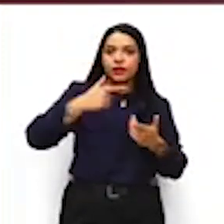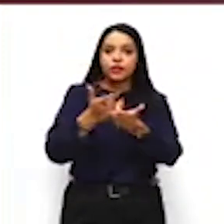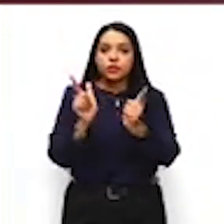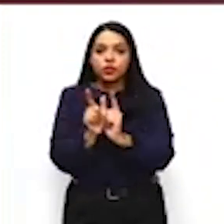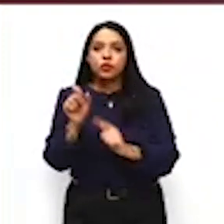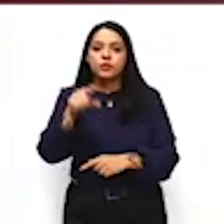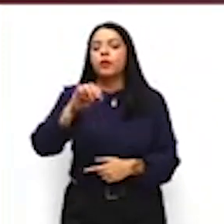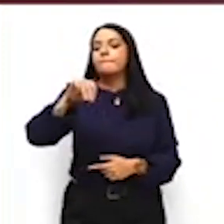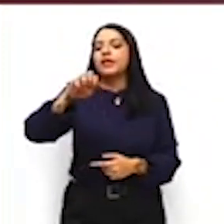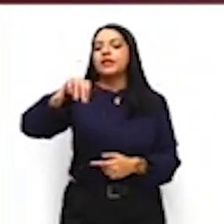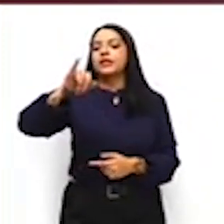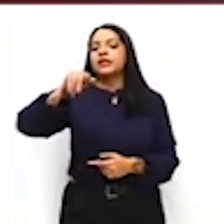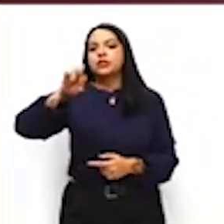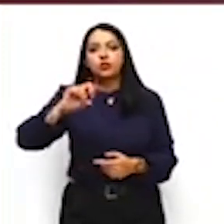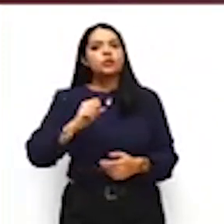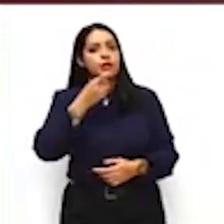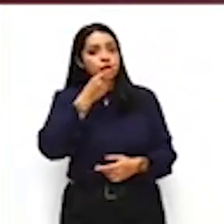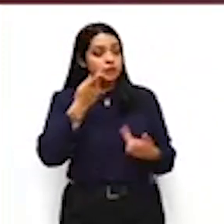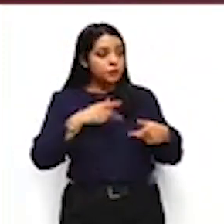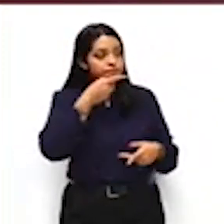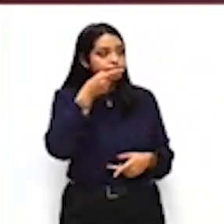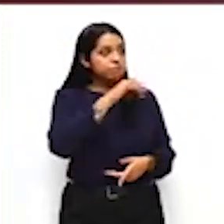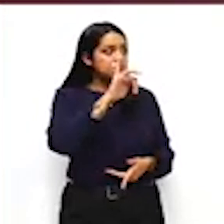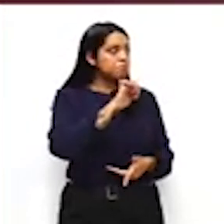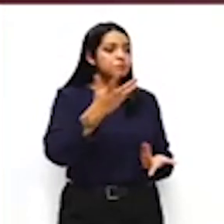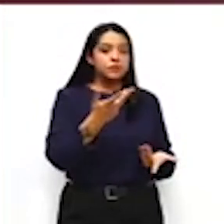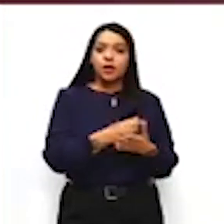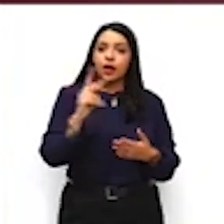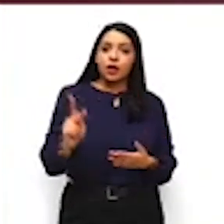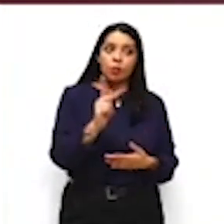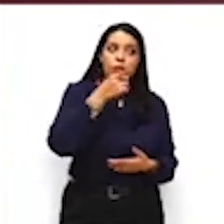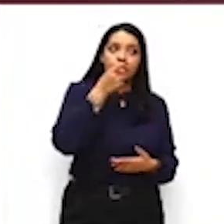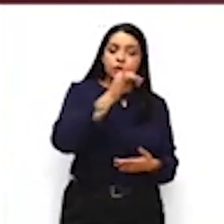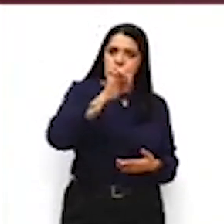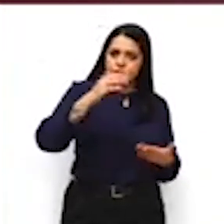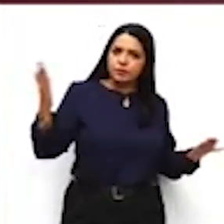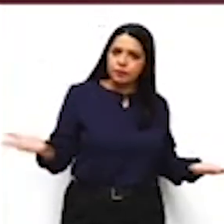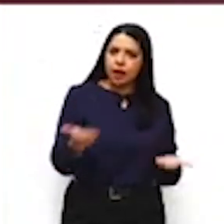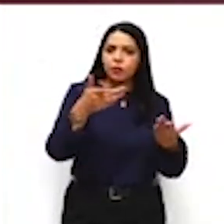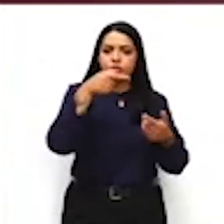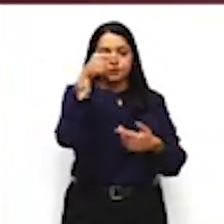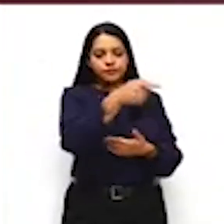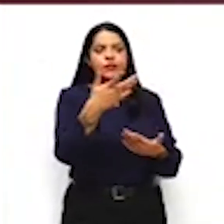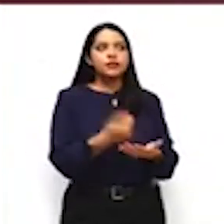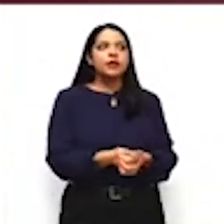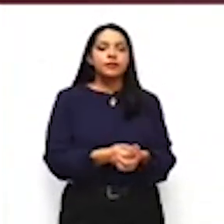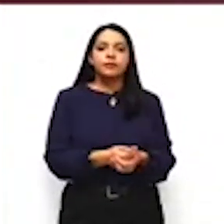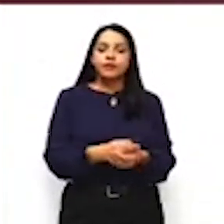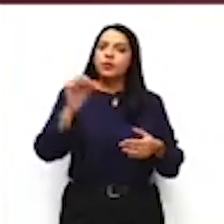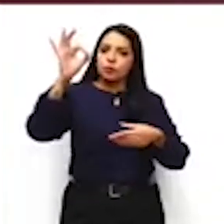sus ministros. Y la gente dijo sí, el pueblo dijo vamos hacia allá. Y salieron